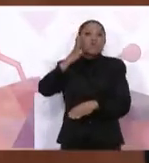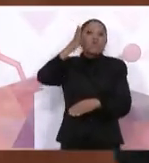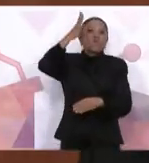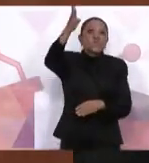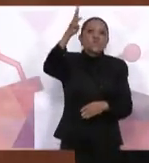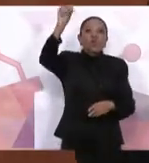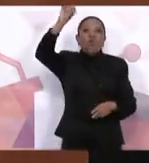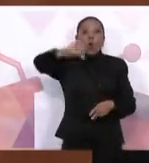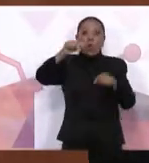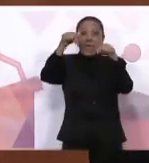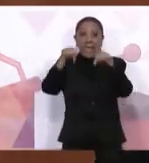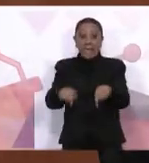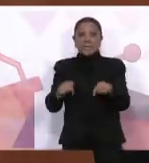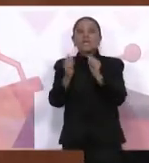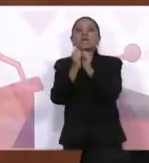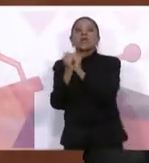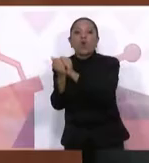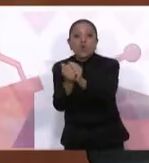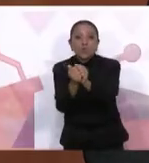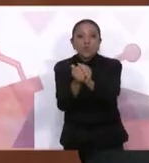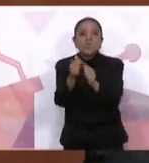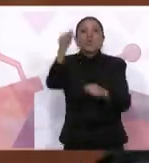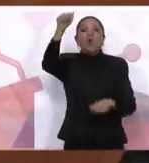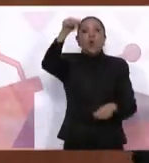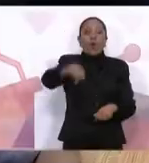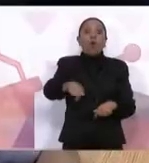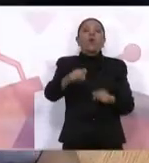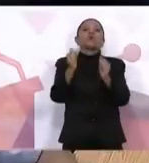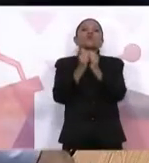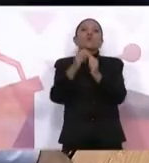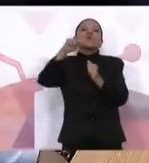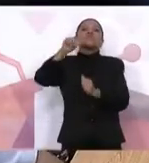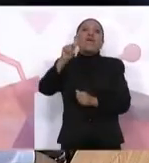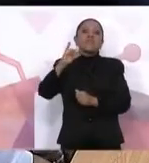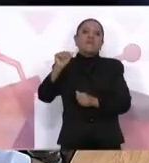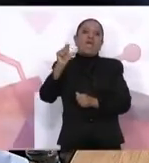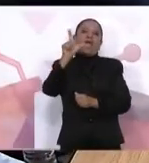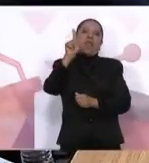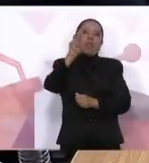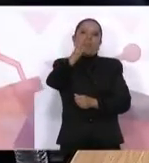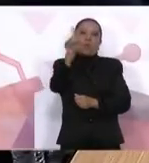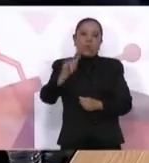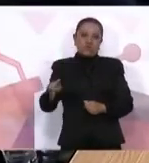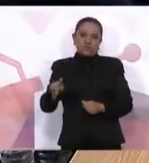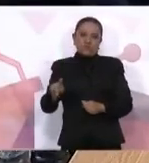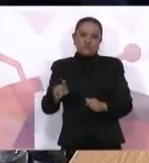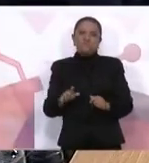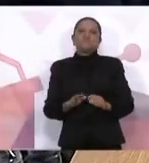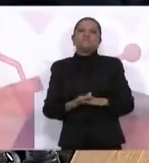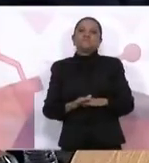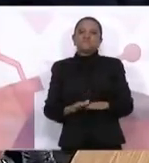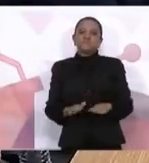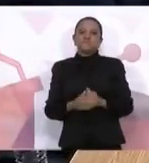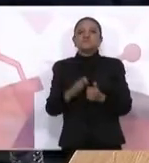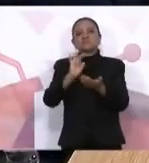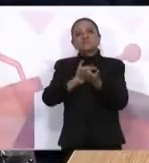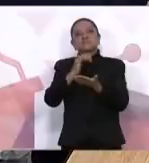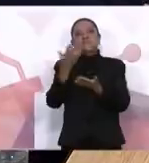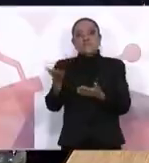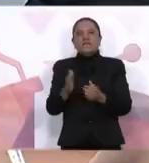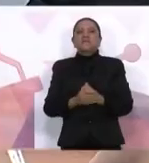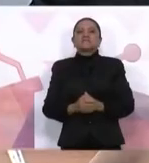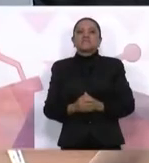contigo es hoy y aquí con nadie luz gracias candidata a nadie lidera chávez del partido verde ecologista de méxico